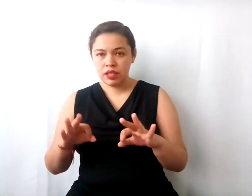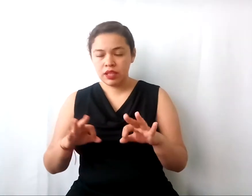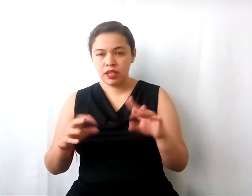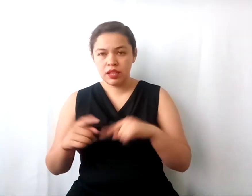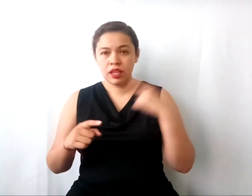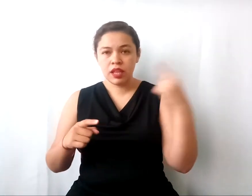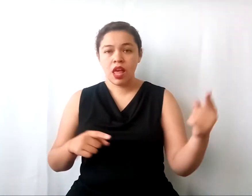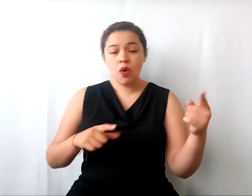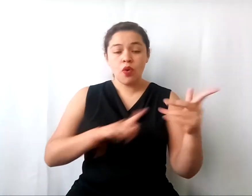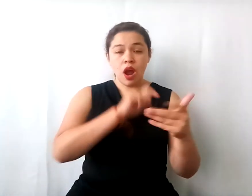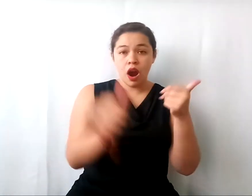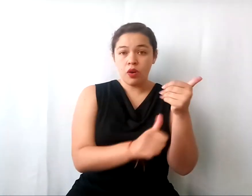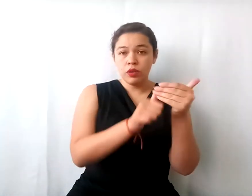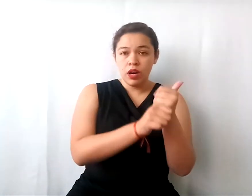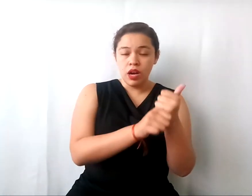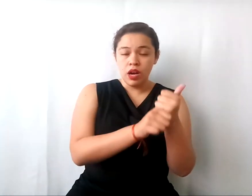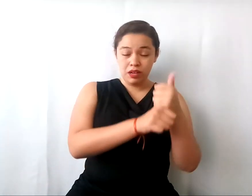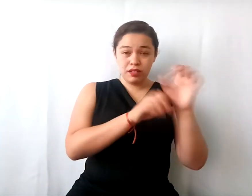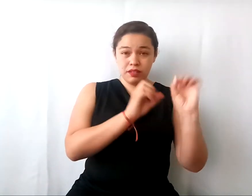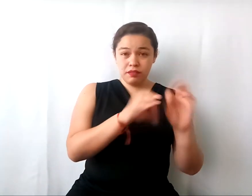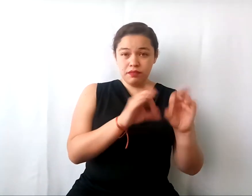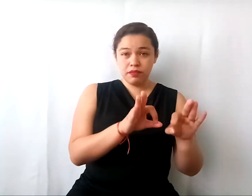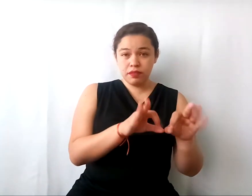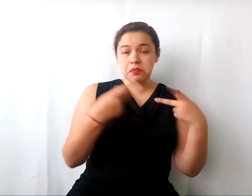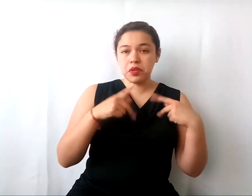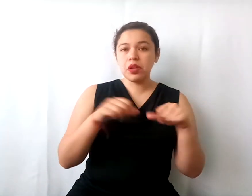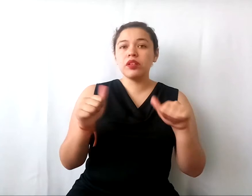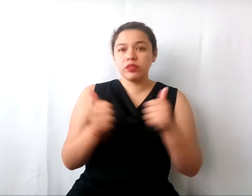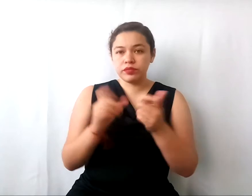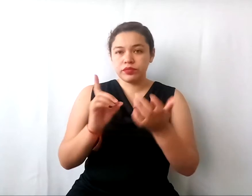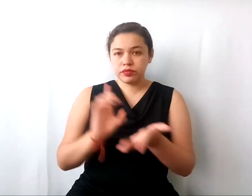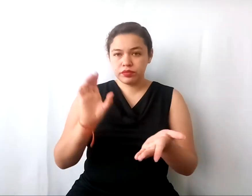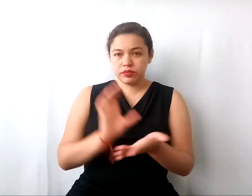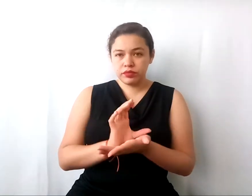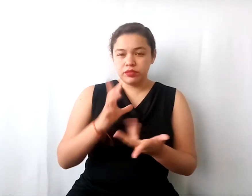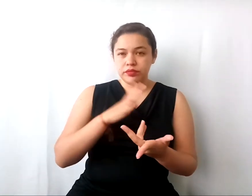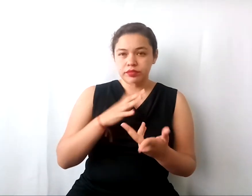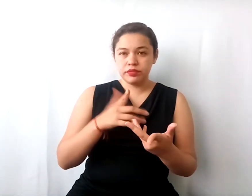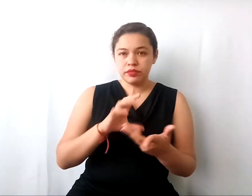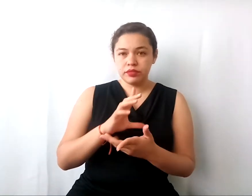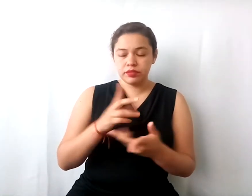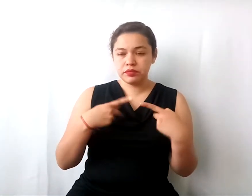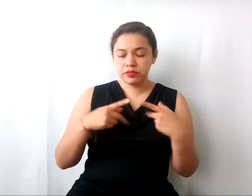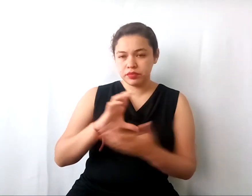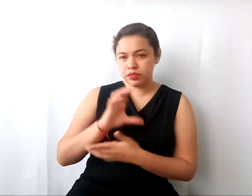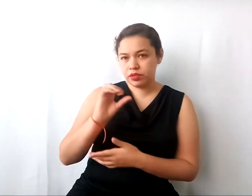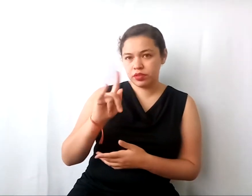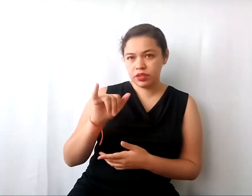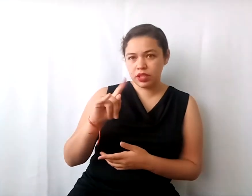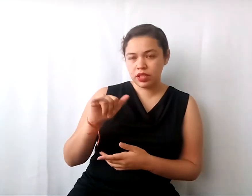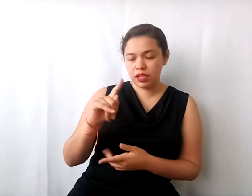oficina y que puede ser una persona con discapacidad que requiere un seguimiento del contratante, pero el contratante le da